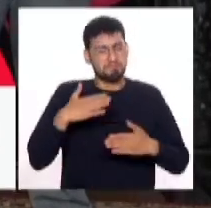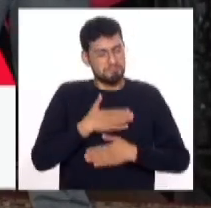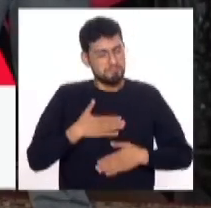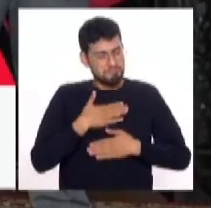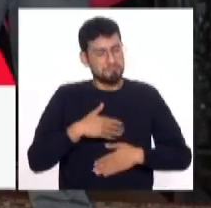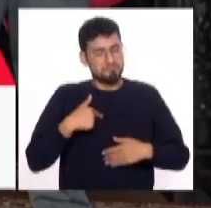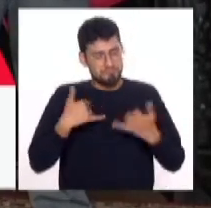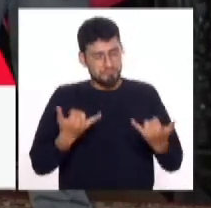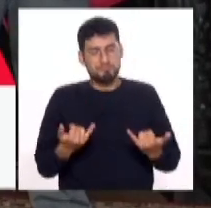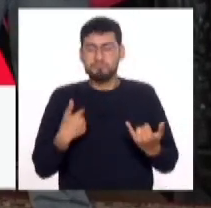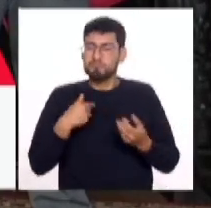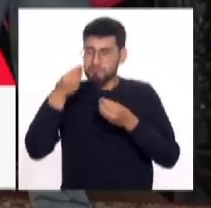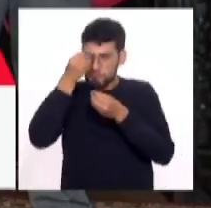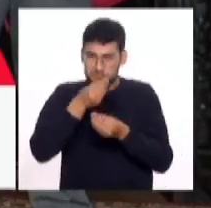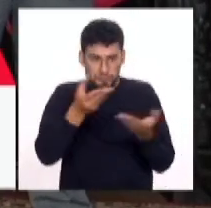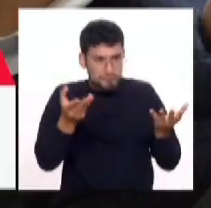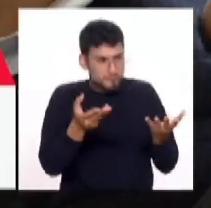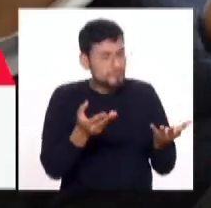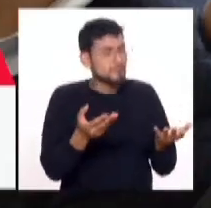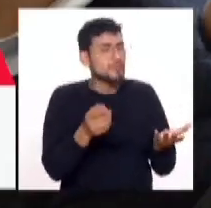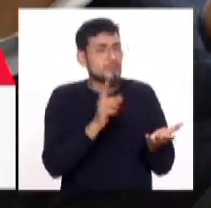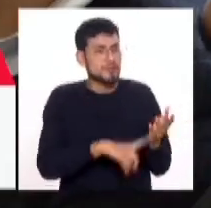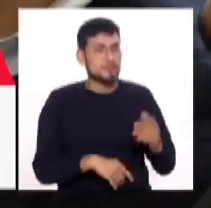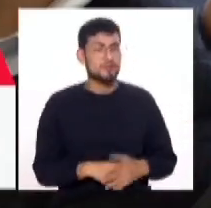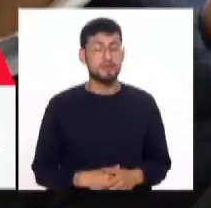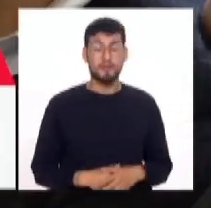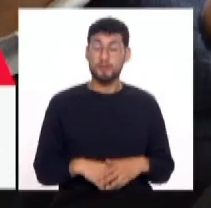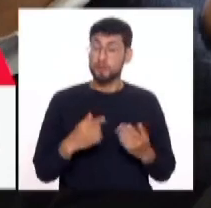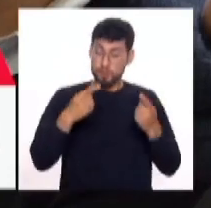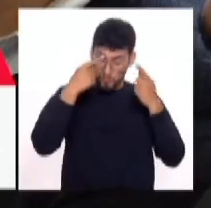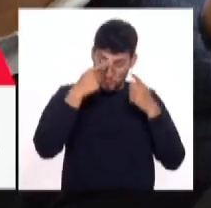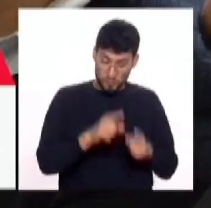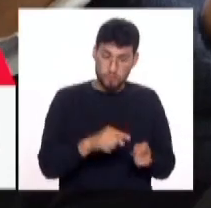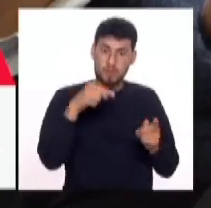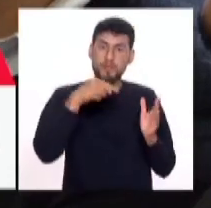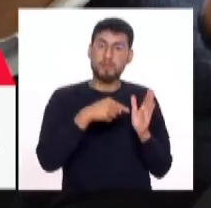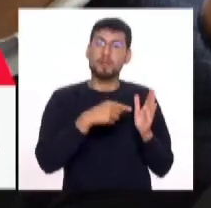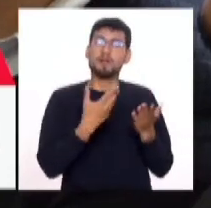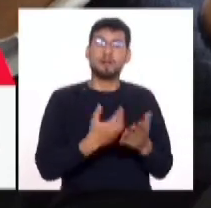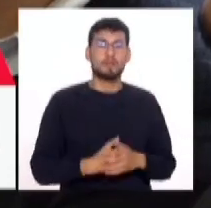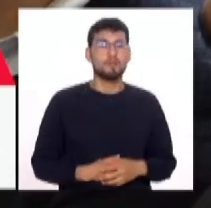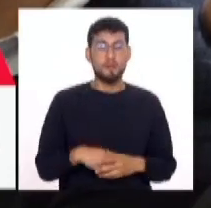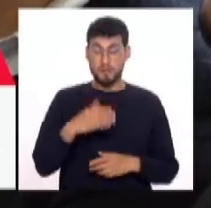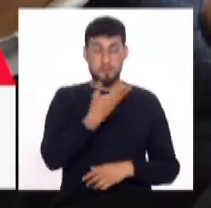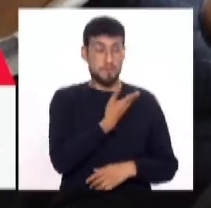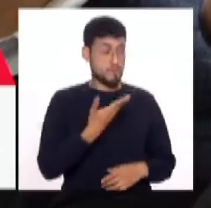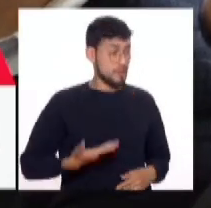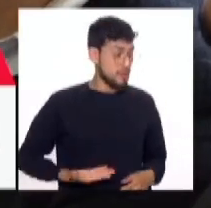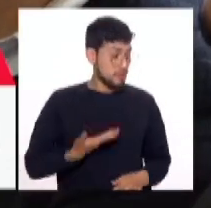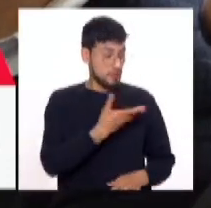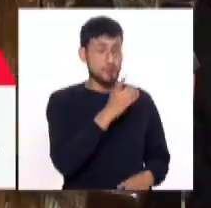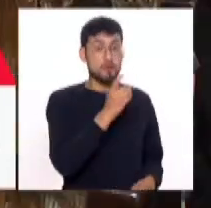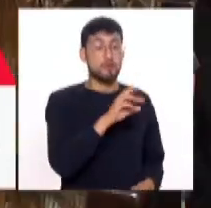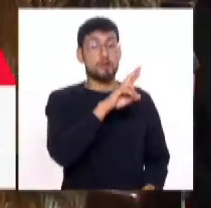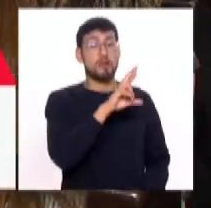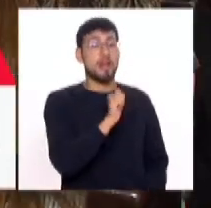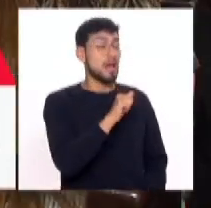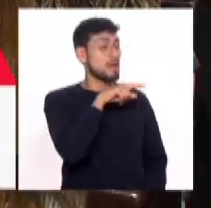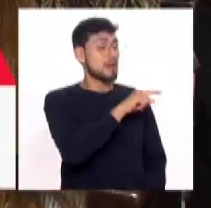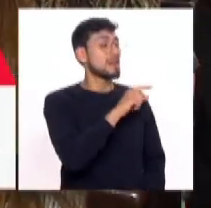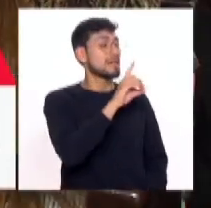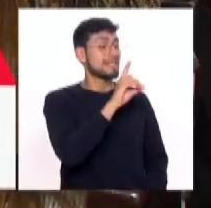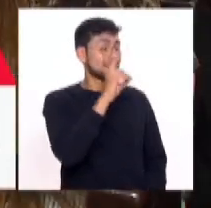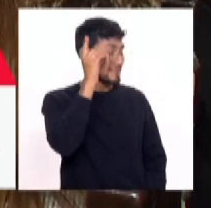saludarlos y comunicarles que cumpliendo con los lineamientos de nuestra señora presidenta, doctora Dina Boluarte